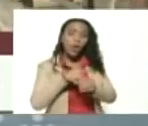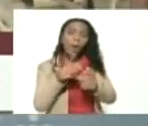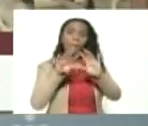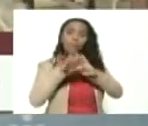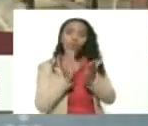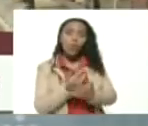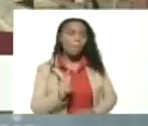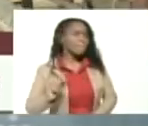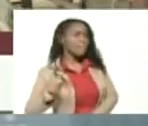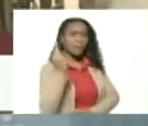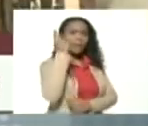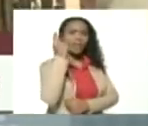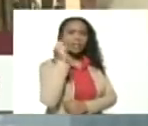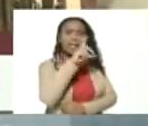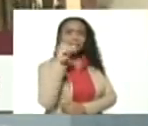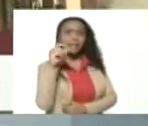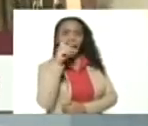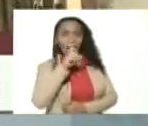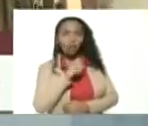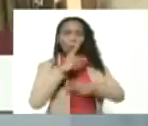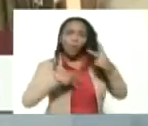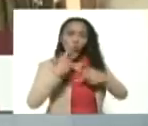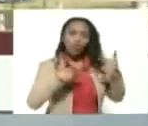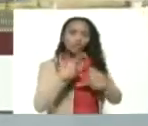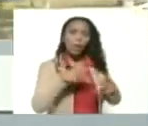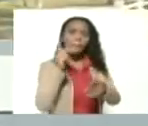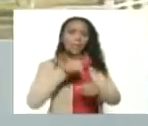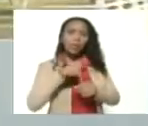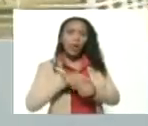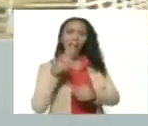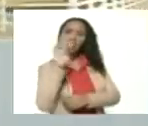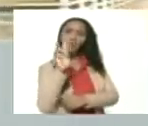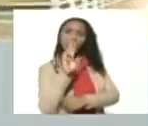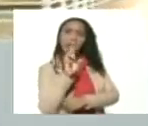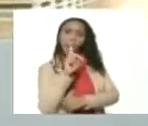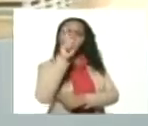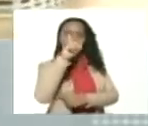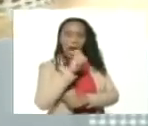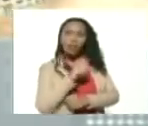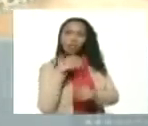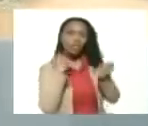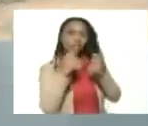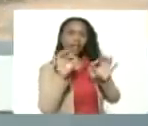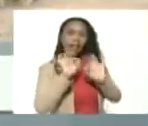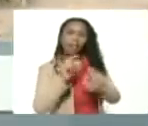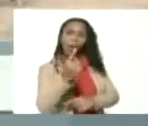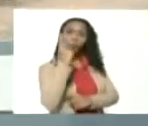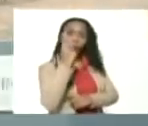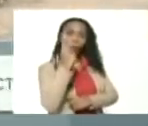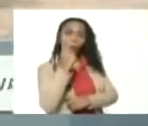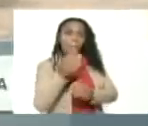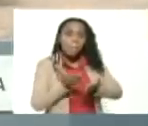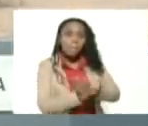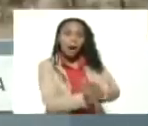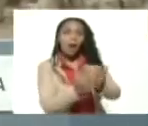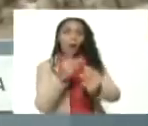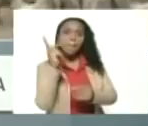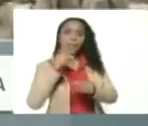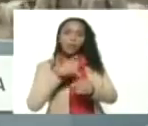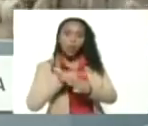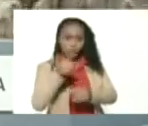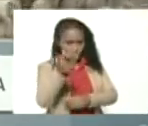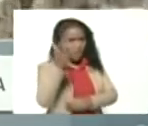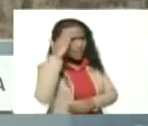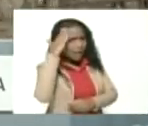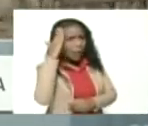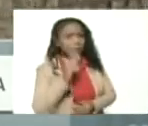Primera vez en 100 años de producción petrolera que Venezuela dura más de un año sin vender un barco de petróleo. ¿Ustedes lo